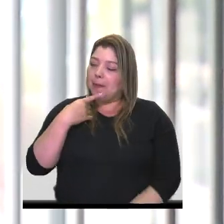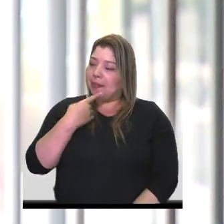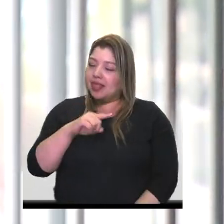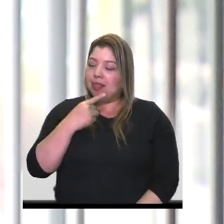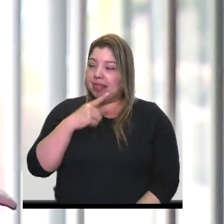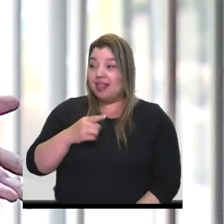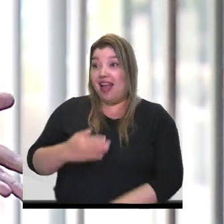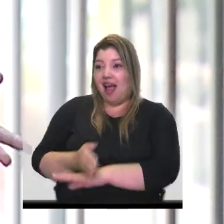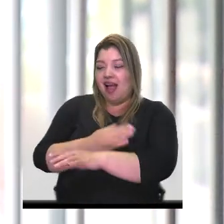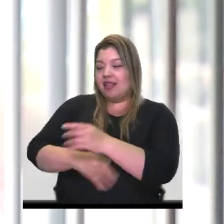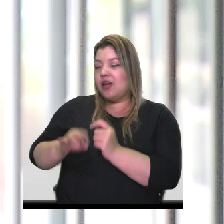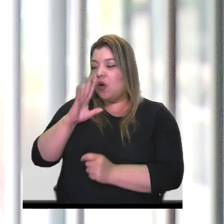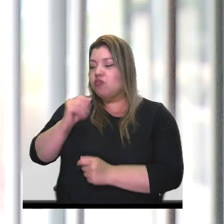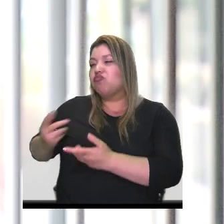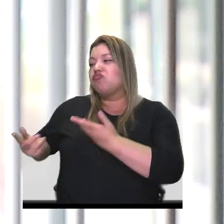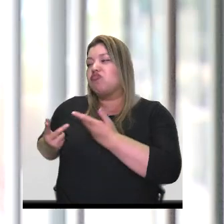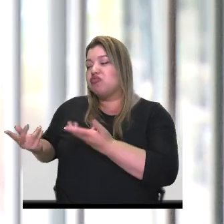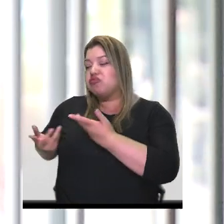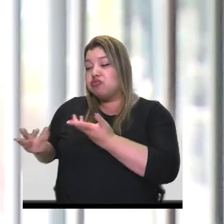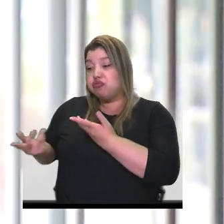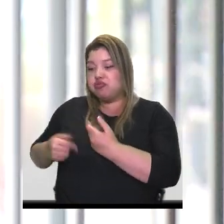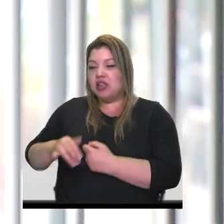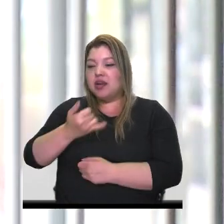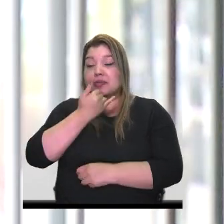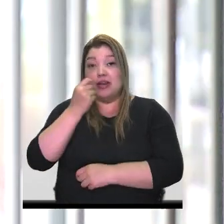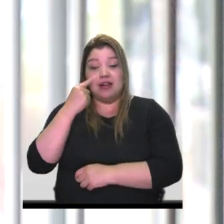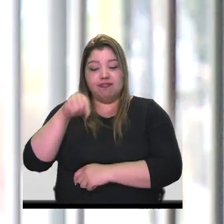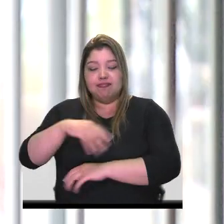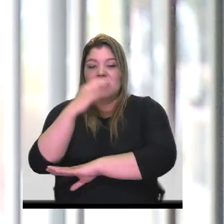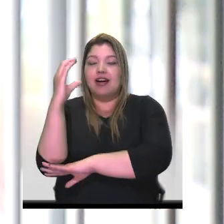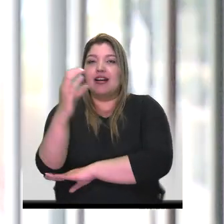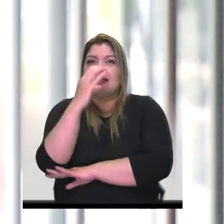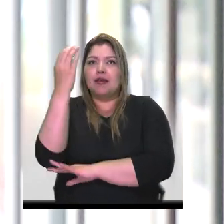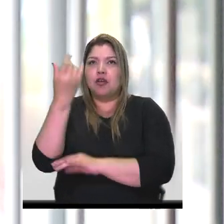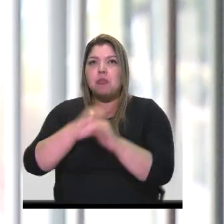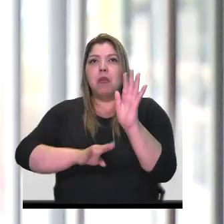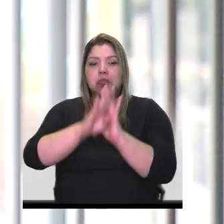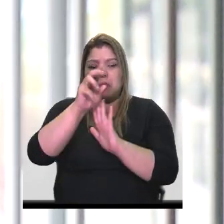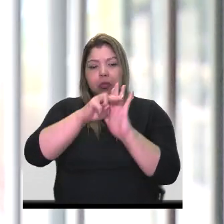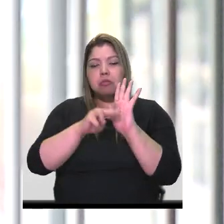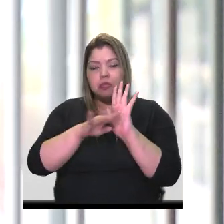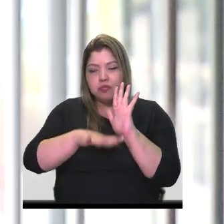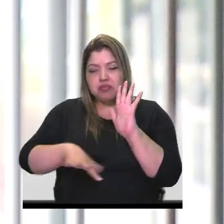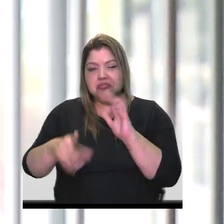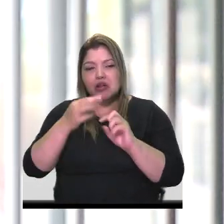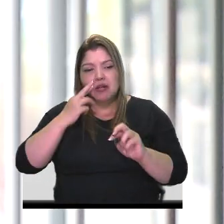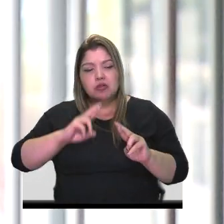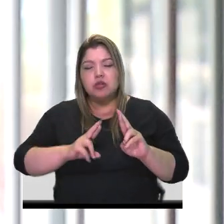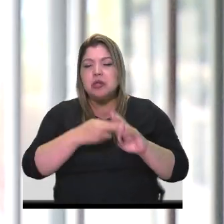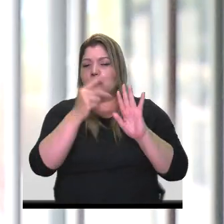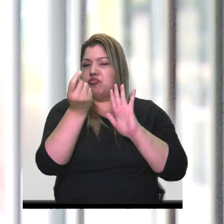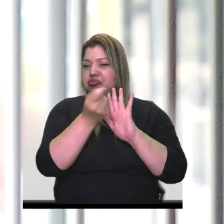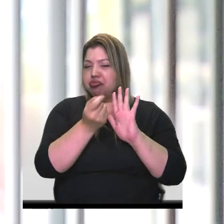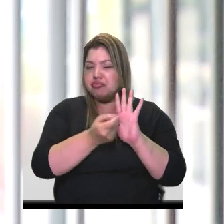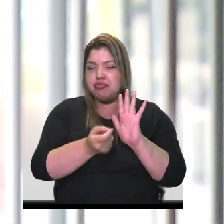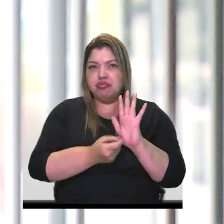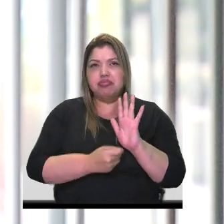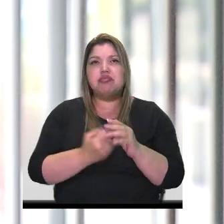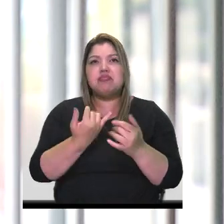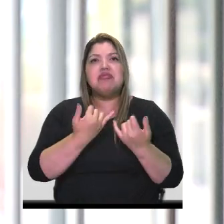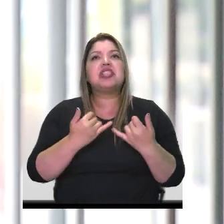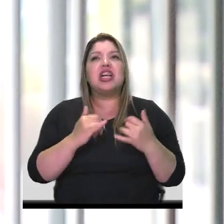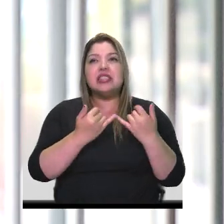es, Colombia es un país adelantado en ciertas políticas, en cierto reconocimiento precisamente pues, como de ese